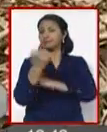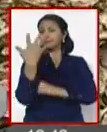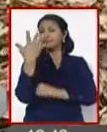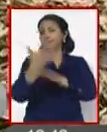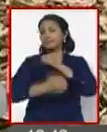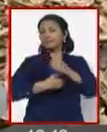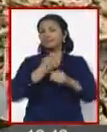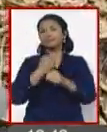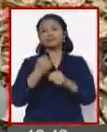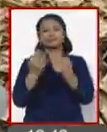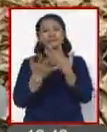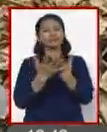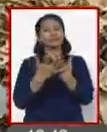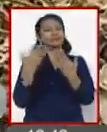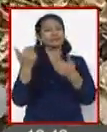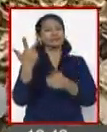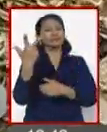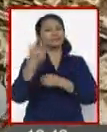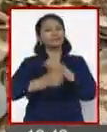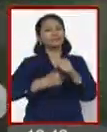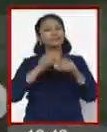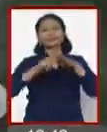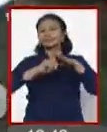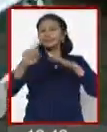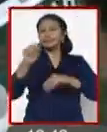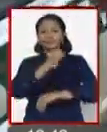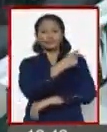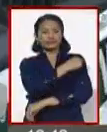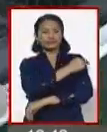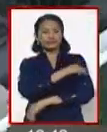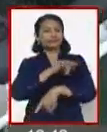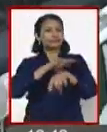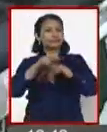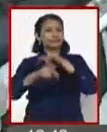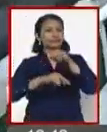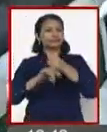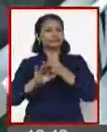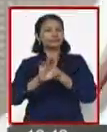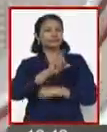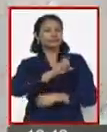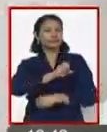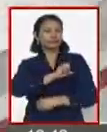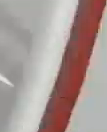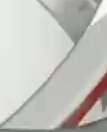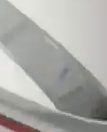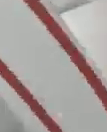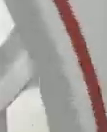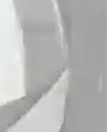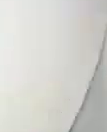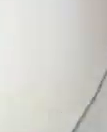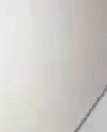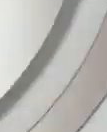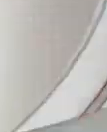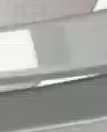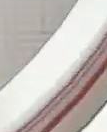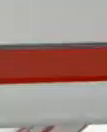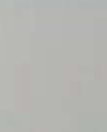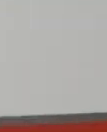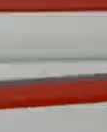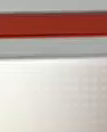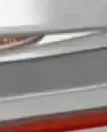15 años de prisión y cuando ya cumplía 3, fugó de un hospital burlando su seguridad. En instantes,